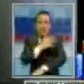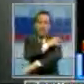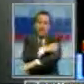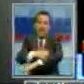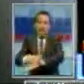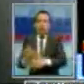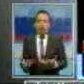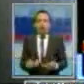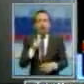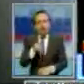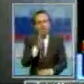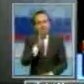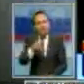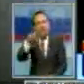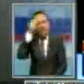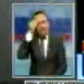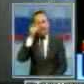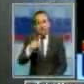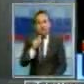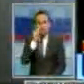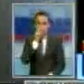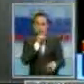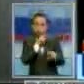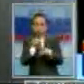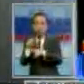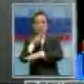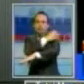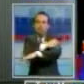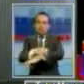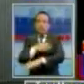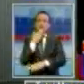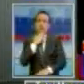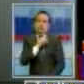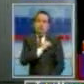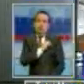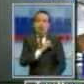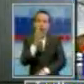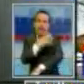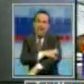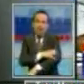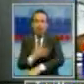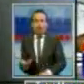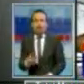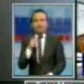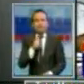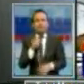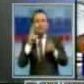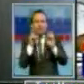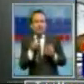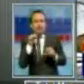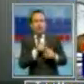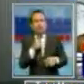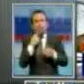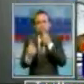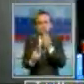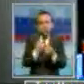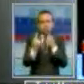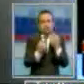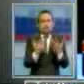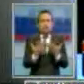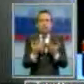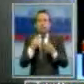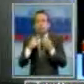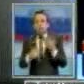sea, tenemos que aprender a mirar Chile desde las regiones, incluida la región metropolitana. Santiago es la ciudad con más consultas psiquiátricas